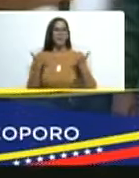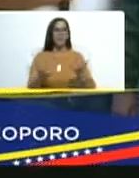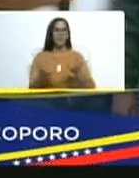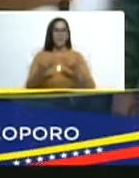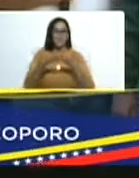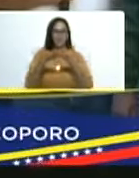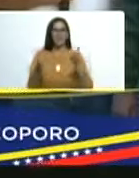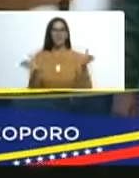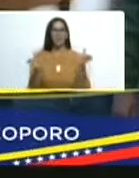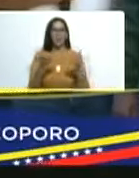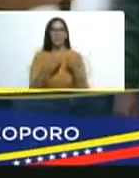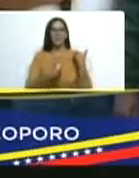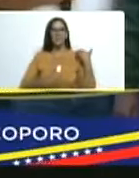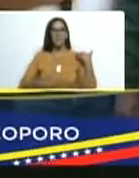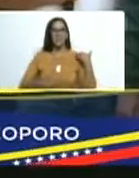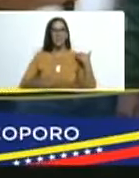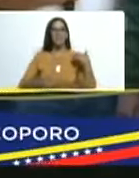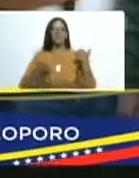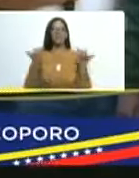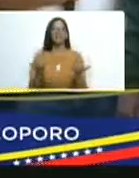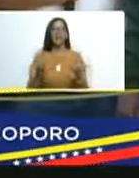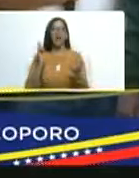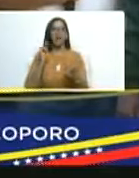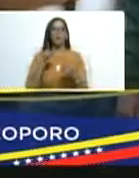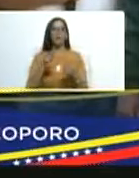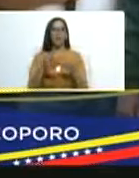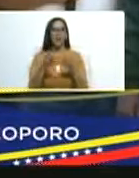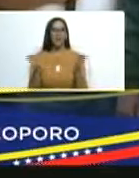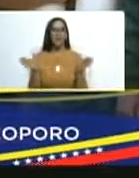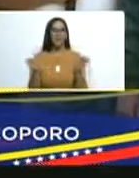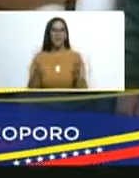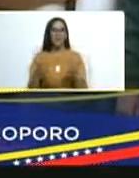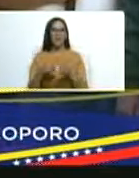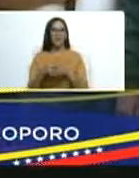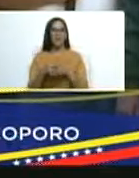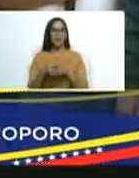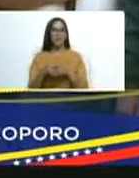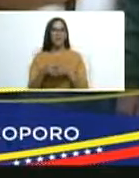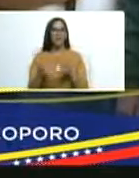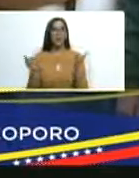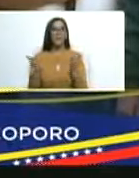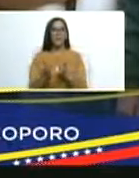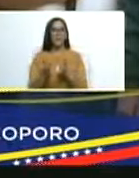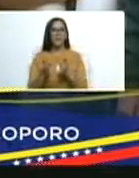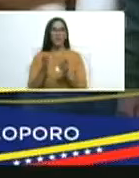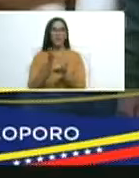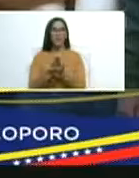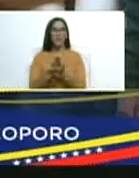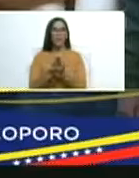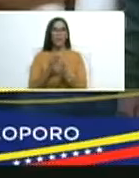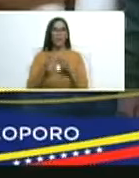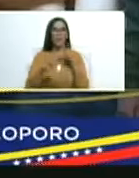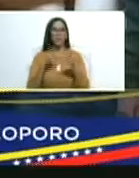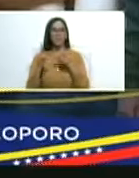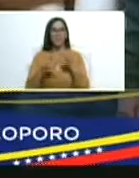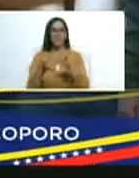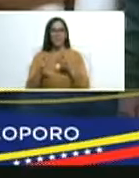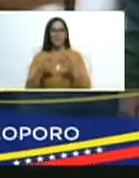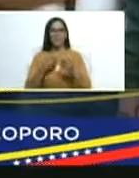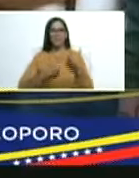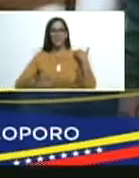abrieron las puertas, presidente. Ya usted abrió las puertas para que los pequeños y medianos productores produzcan. necesitamos,